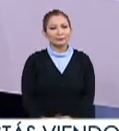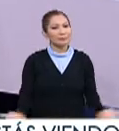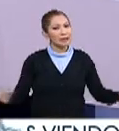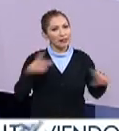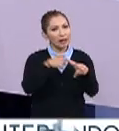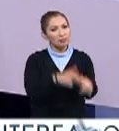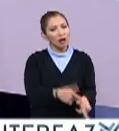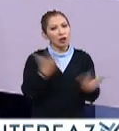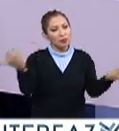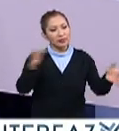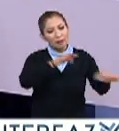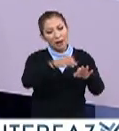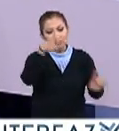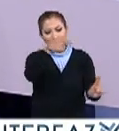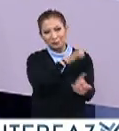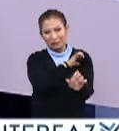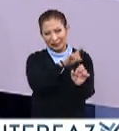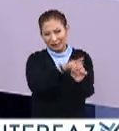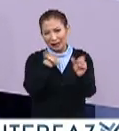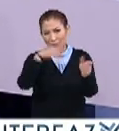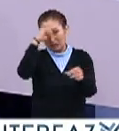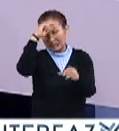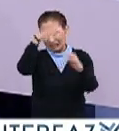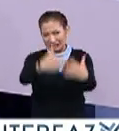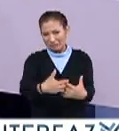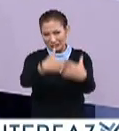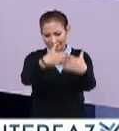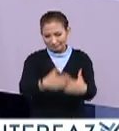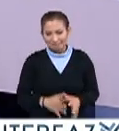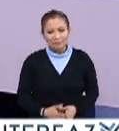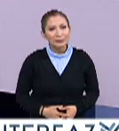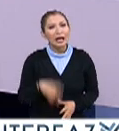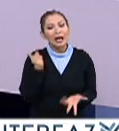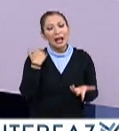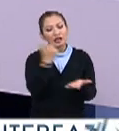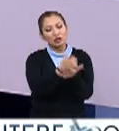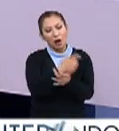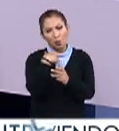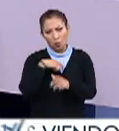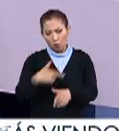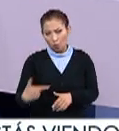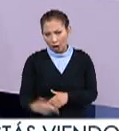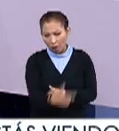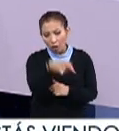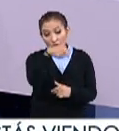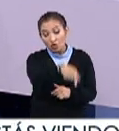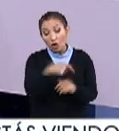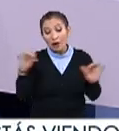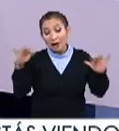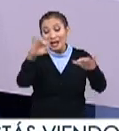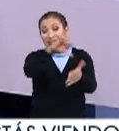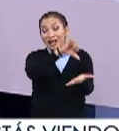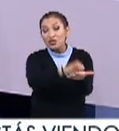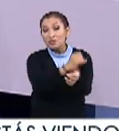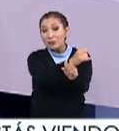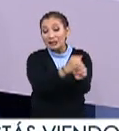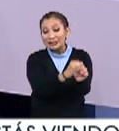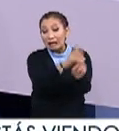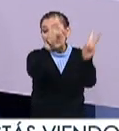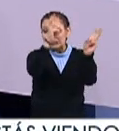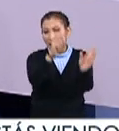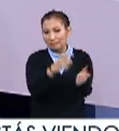Y continuamos con nuestros trabajos especiales sobre la inteligencia artificial. La ciudad de Guanajuato es sede del Centro de Investigación